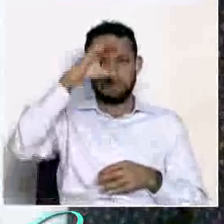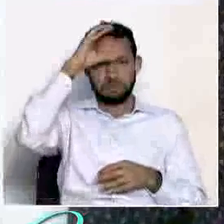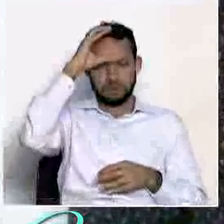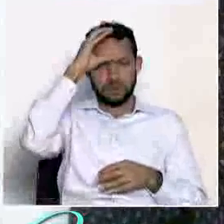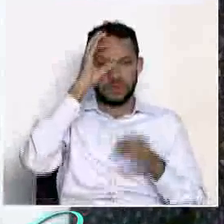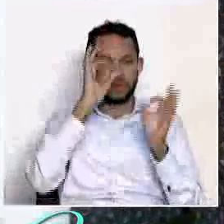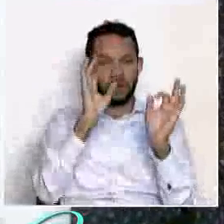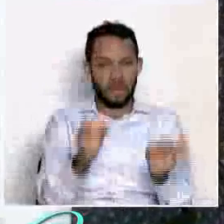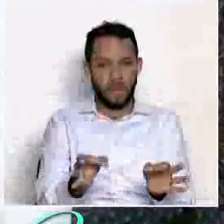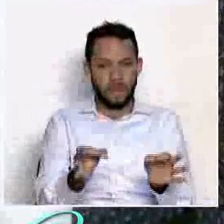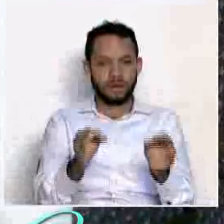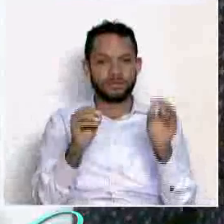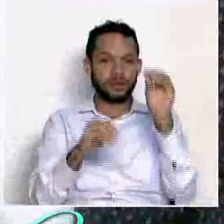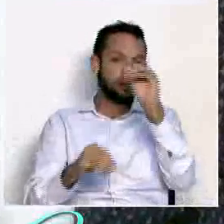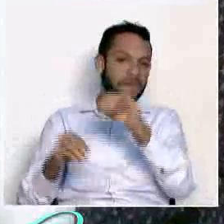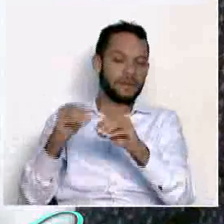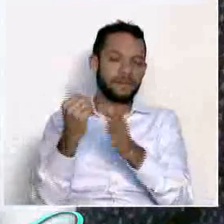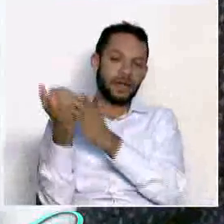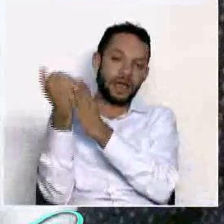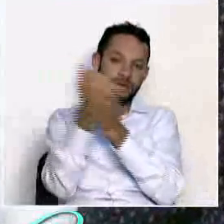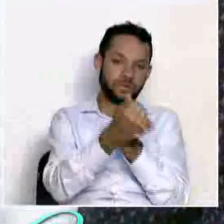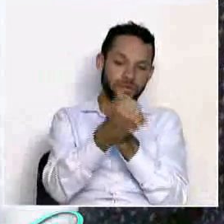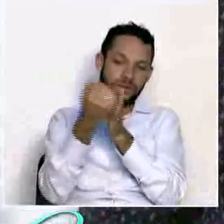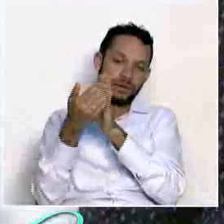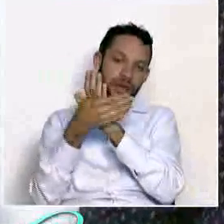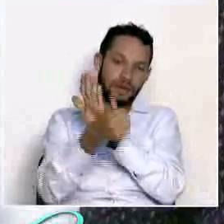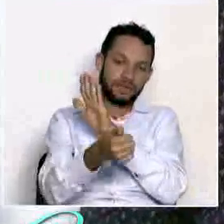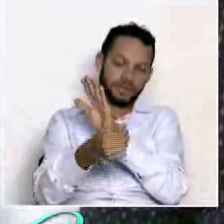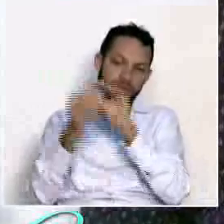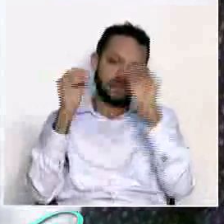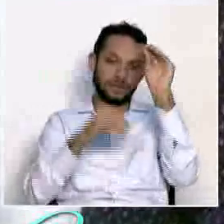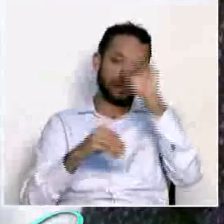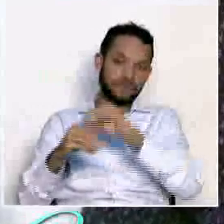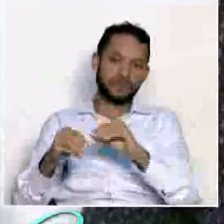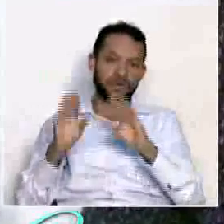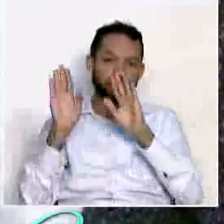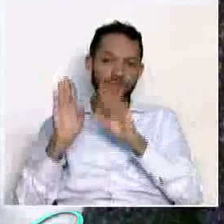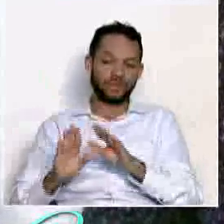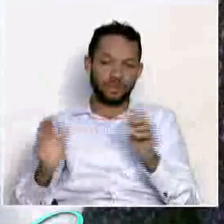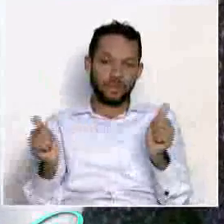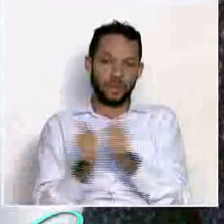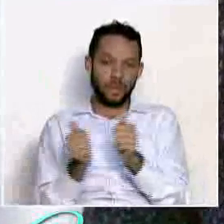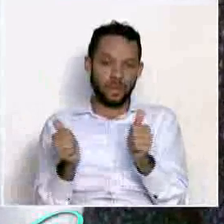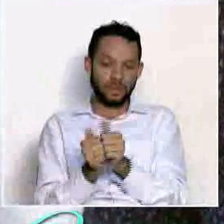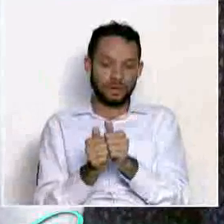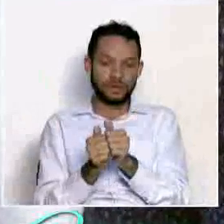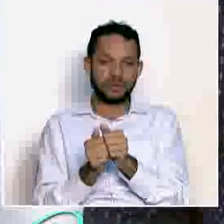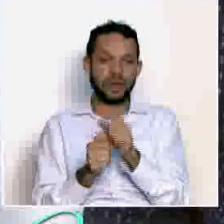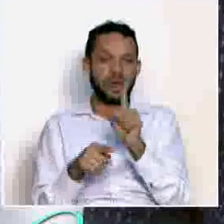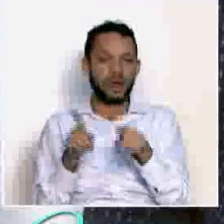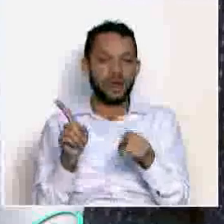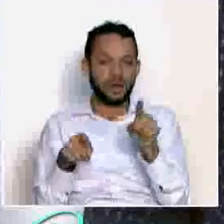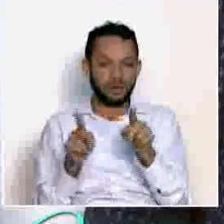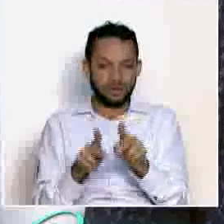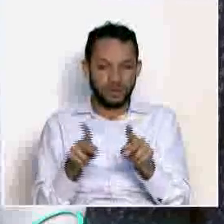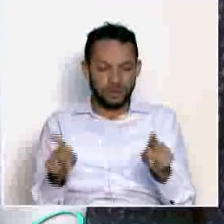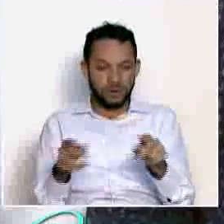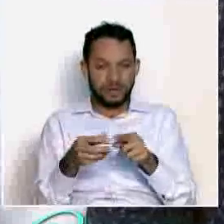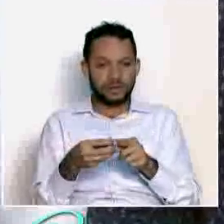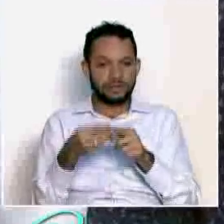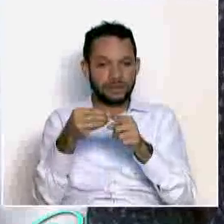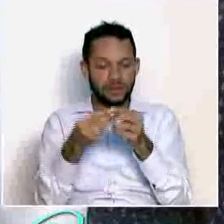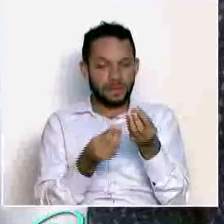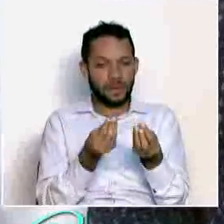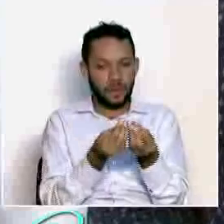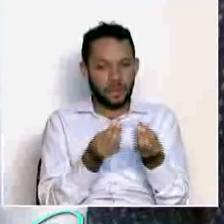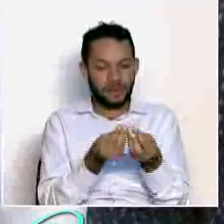que la hipnosis es una gran ayuda terapéutica, es que quiero que sea con él, como he estado yo en muchos casos haciéndome procedimientos que